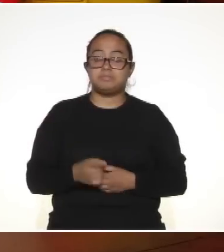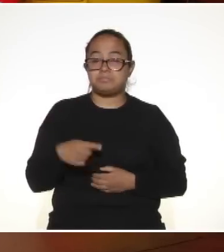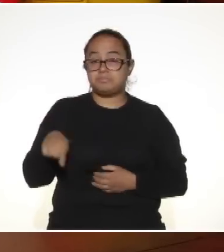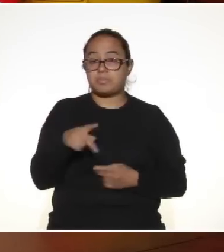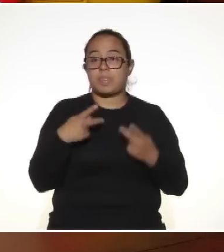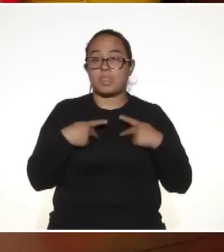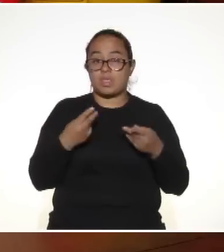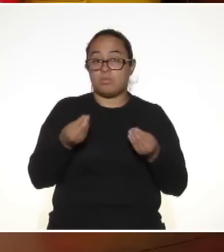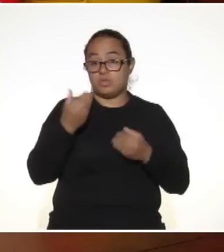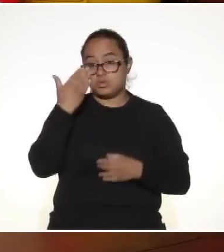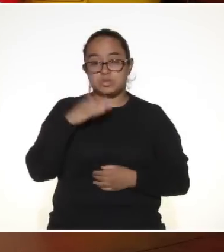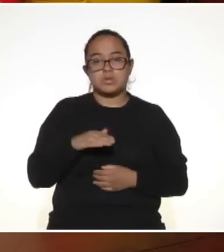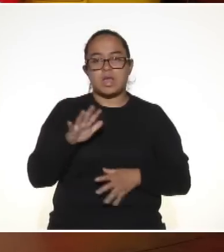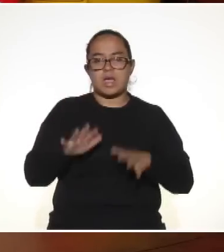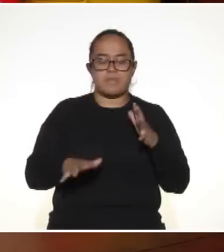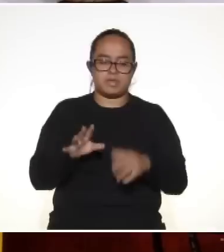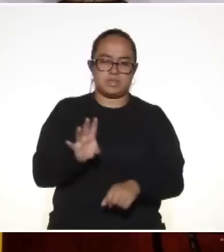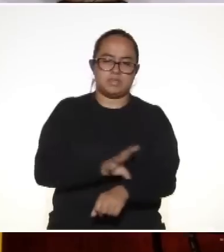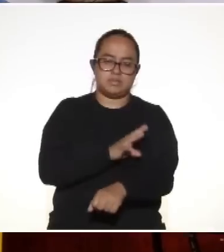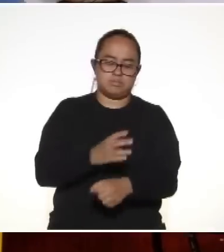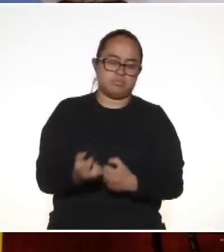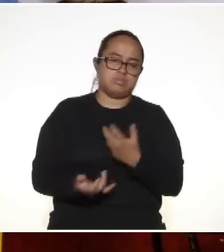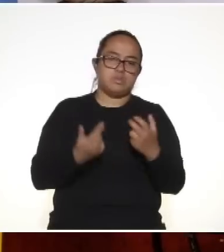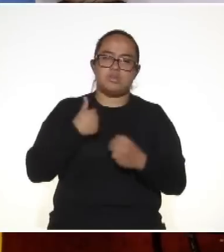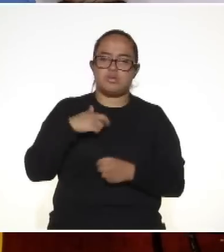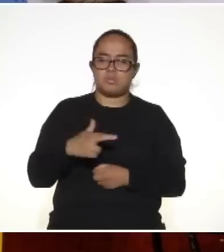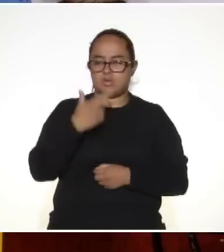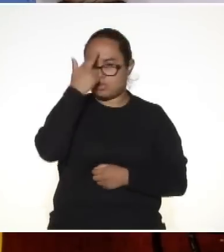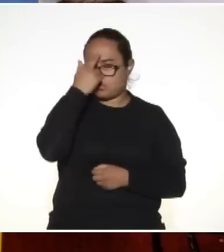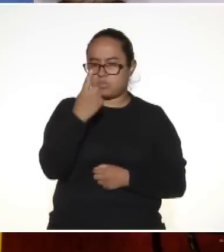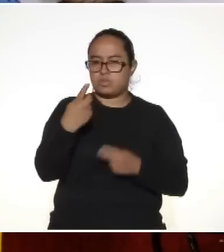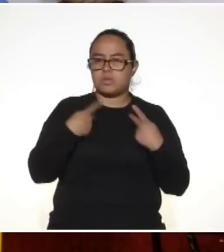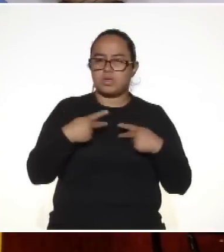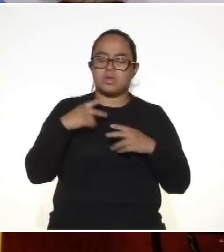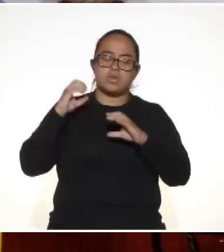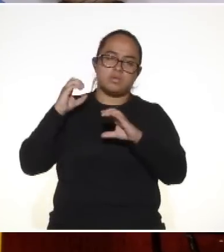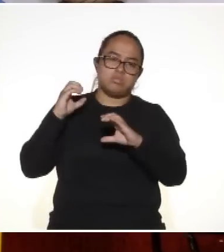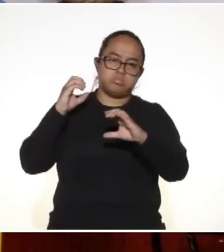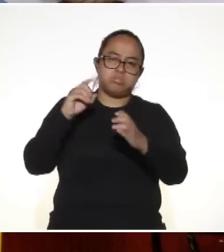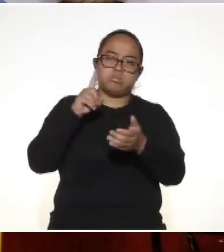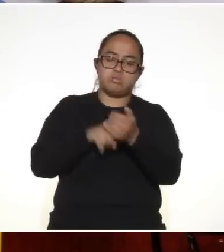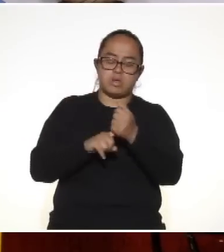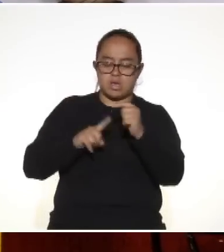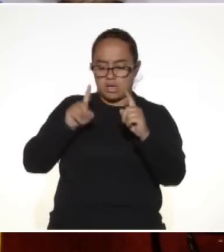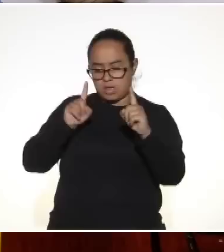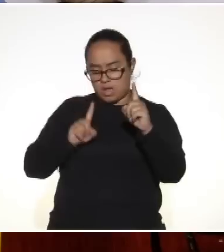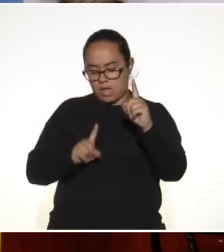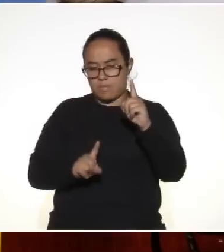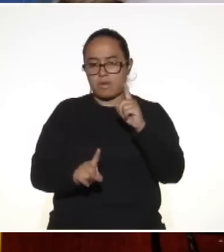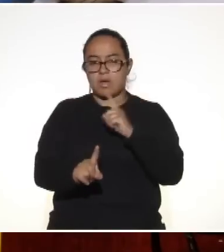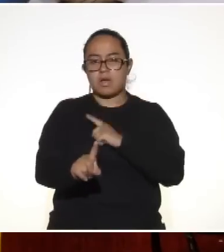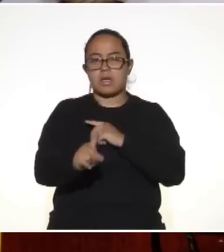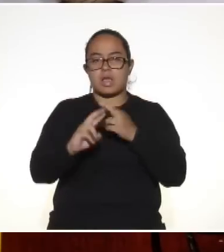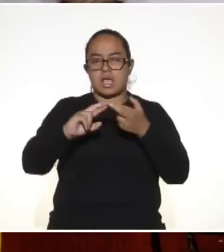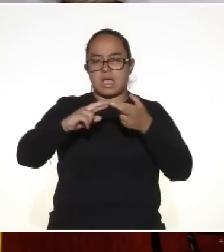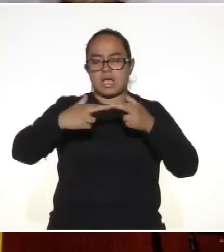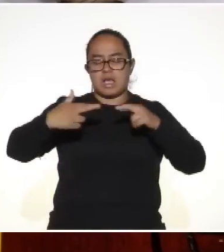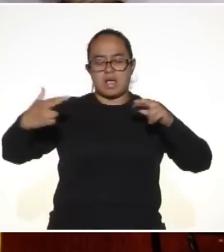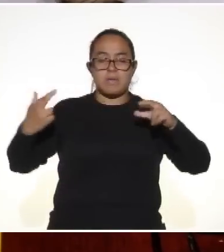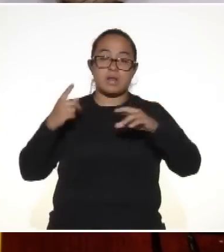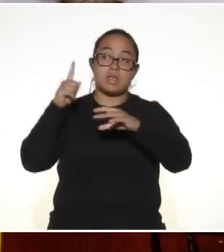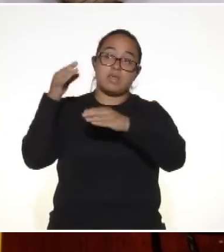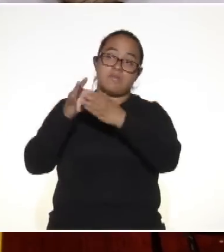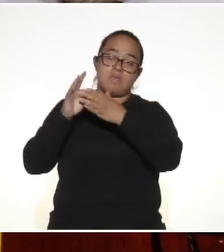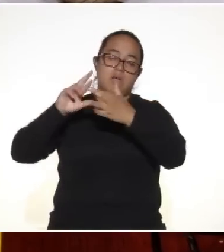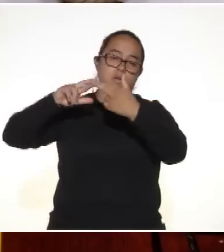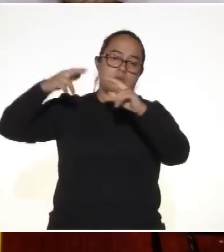sabe, que una quemadura eléctrica, yo me acuerdo un caso de alguien que llevaba una viga y pasó por abajo de unos cables, la viga tocó los cables,